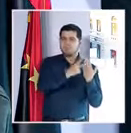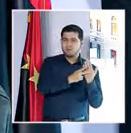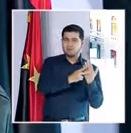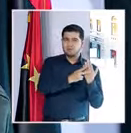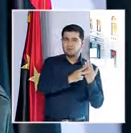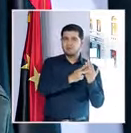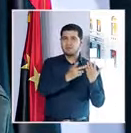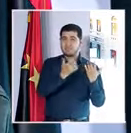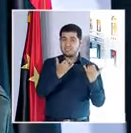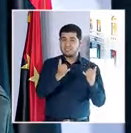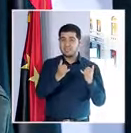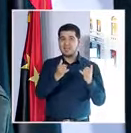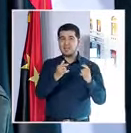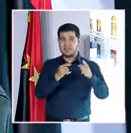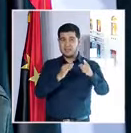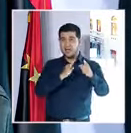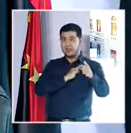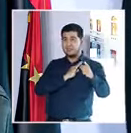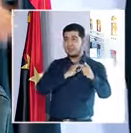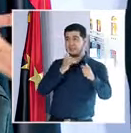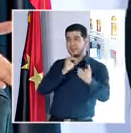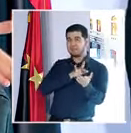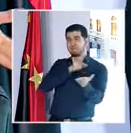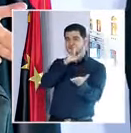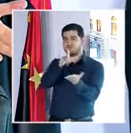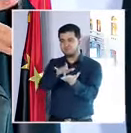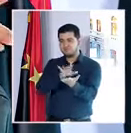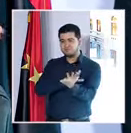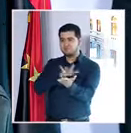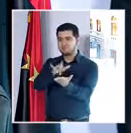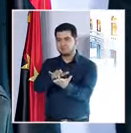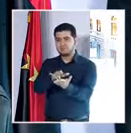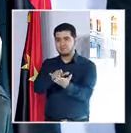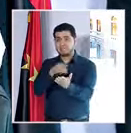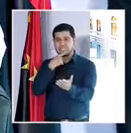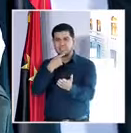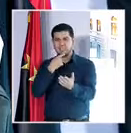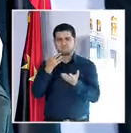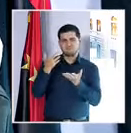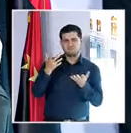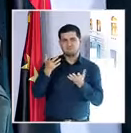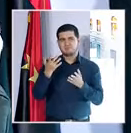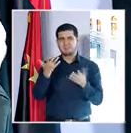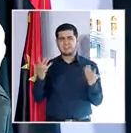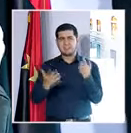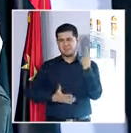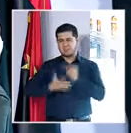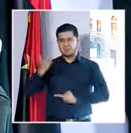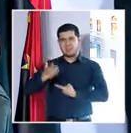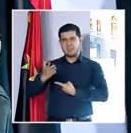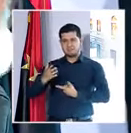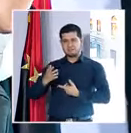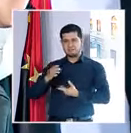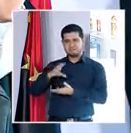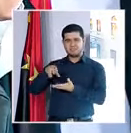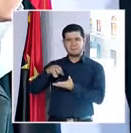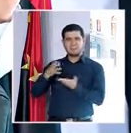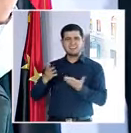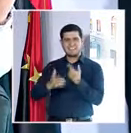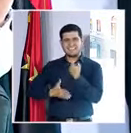alcalde fue qué días a visitarme y me dijo, bueno, ¿qué le va a dejar a Villa del Rosario? Entonces yo le dije, Villa del Rosario está